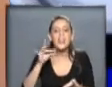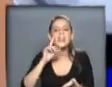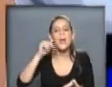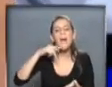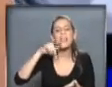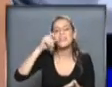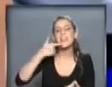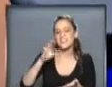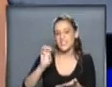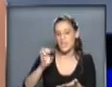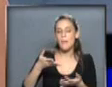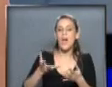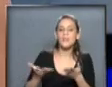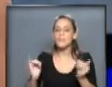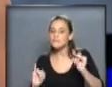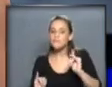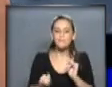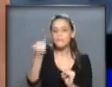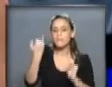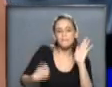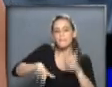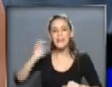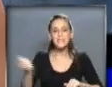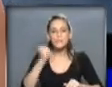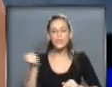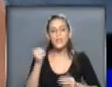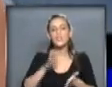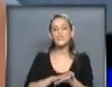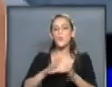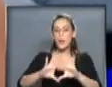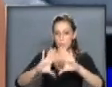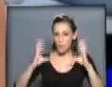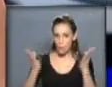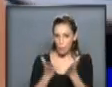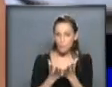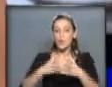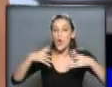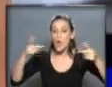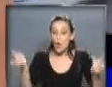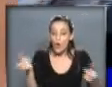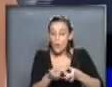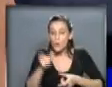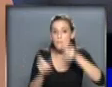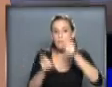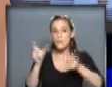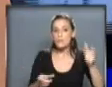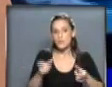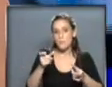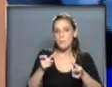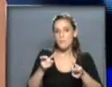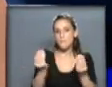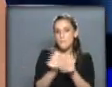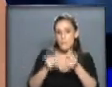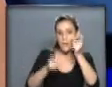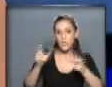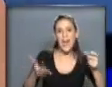traducción, es el torneo más importante que hay a nivel mundial del atletismo, donde se reúnen los campeones del mundo y los 8 que llegaron a la